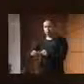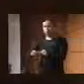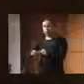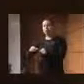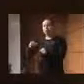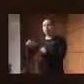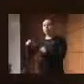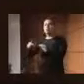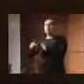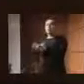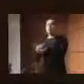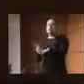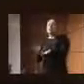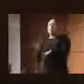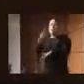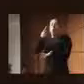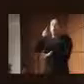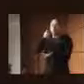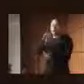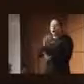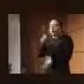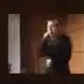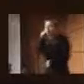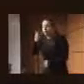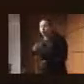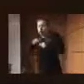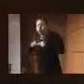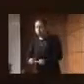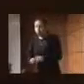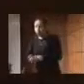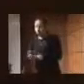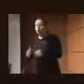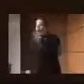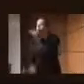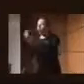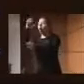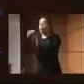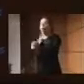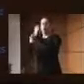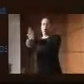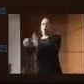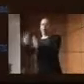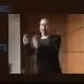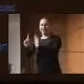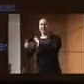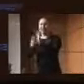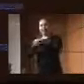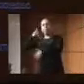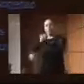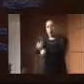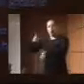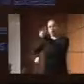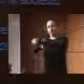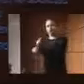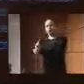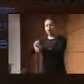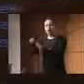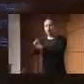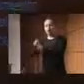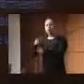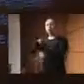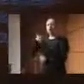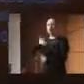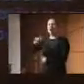siempre como un proceso, no es que de un día para otro, digamos, hoy en Colombia se acabó este modelo y pasamos al nuevo, no, es decir, es un proceso casi de cambio de chip, de